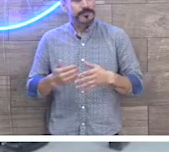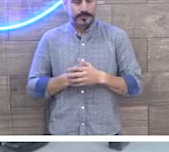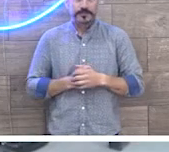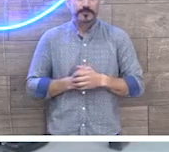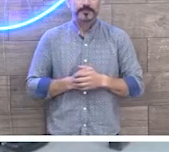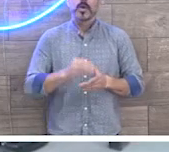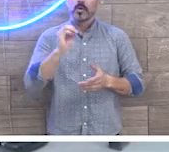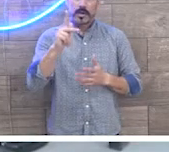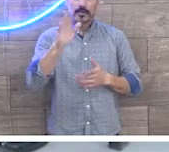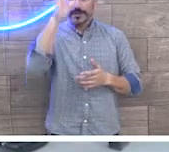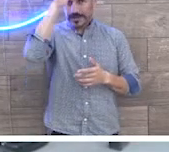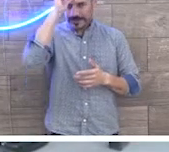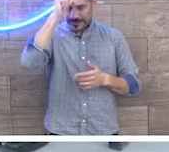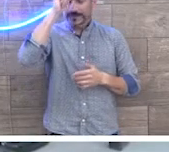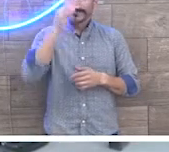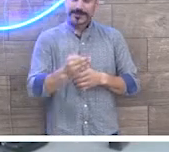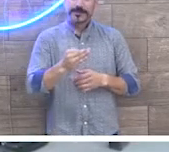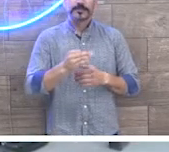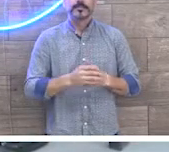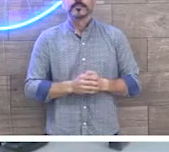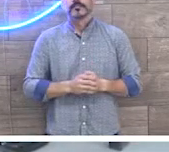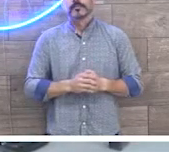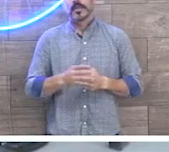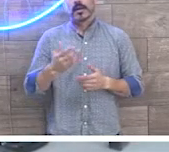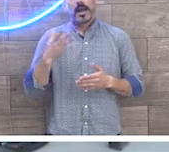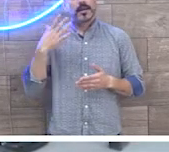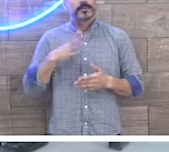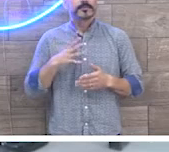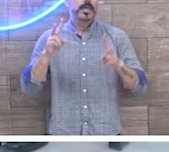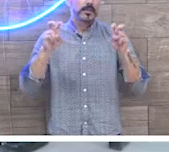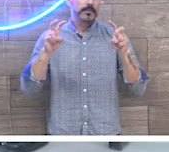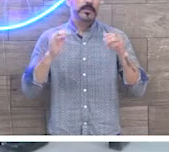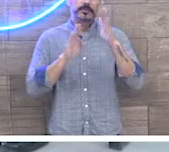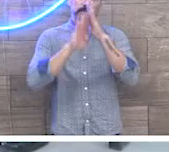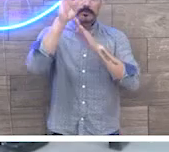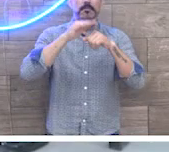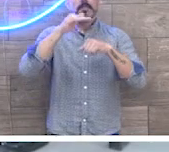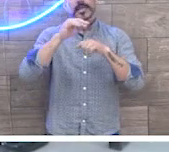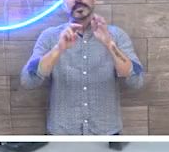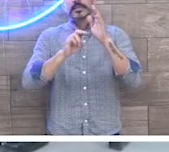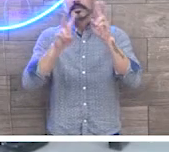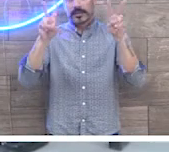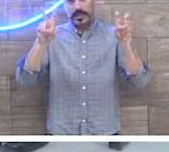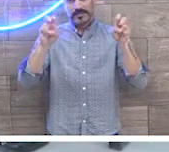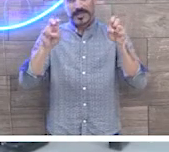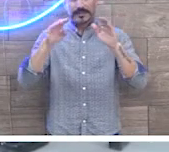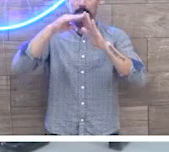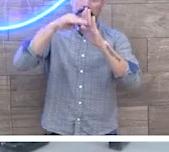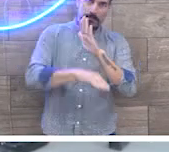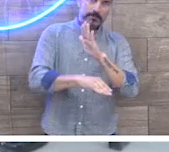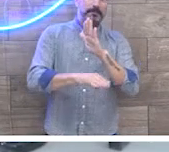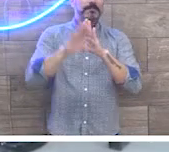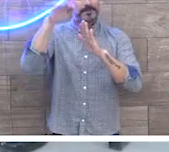estamos de acuerdo en esta parte, y como bien dices, pues ha habido temas que han avanzado más, temas que estamos todavía más rezagados. En el